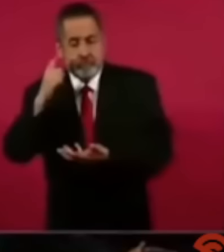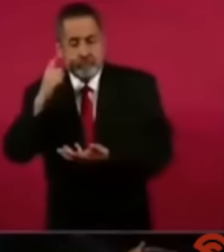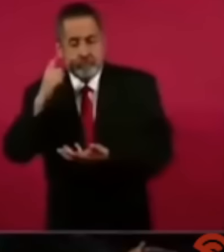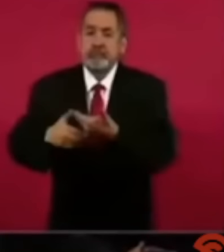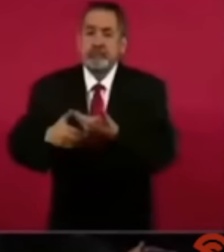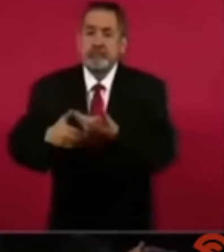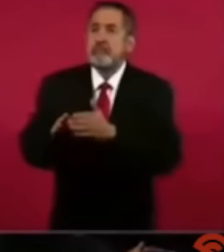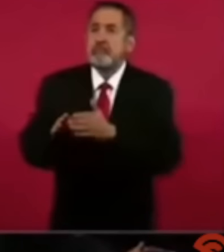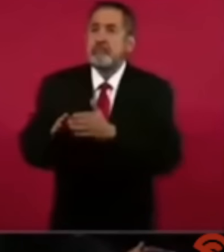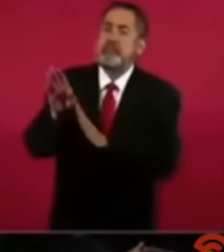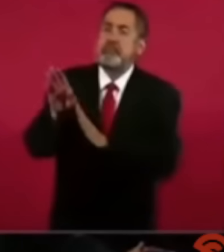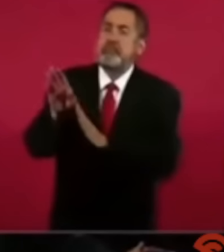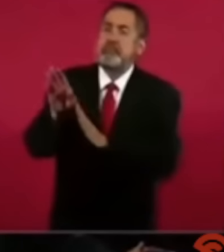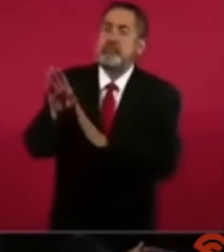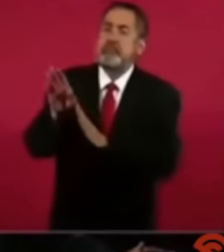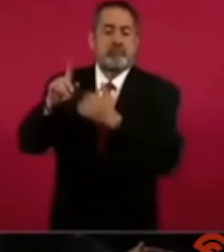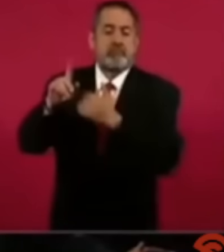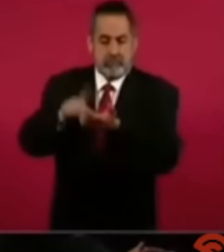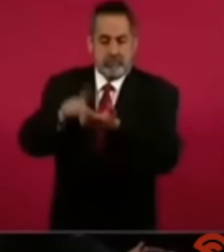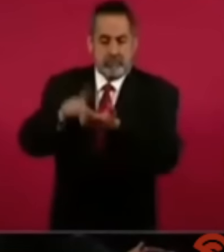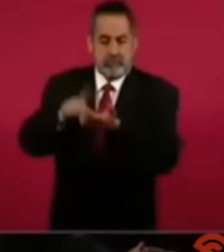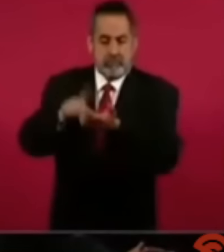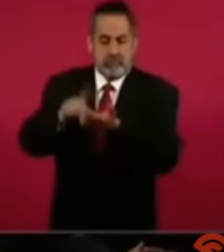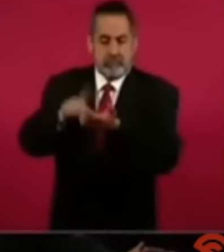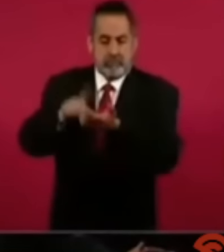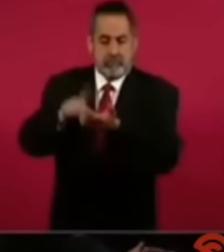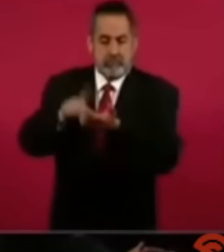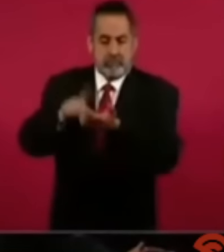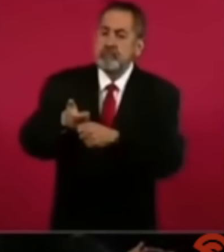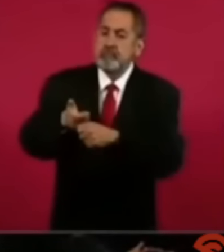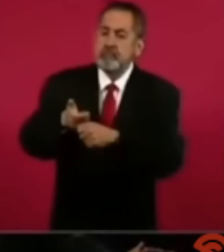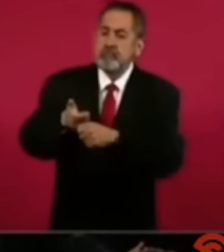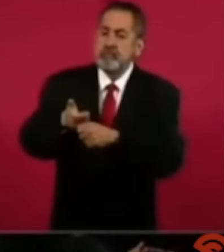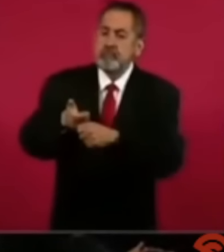desarrollo del país